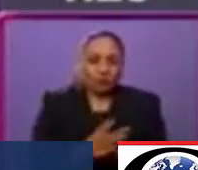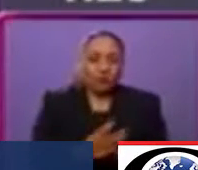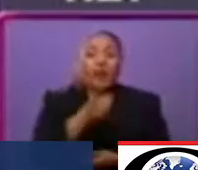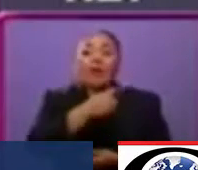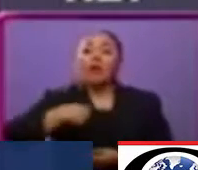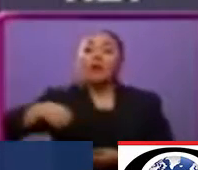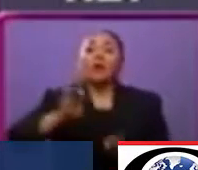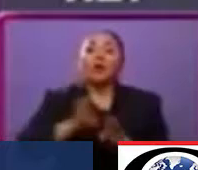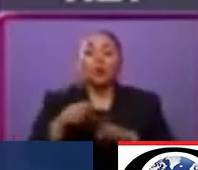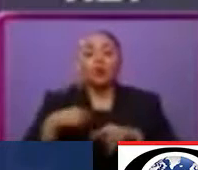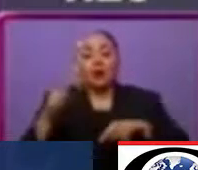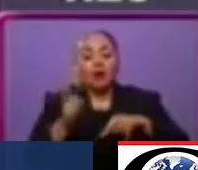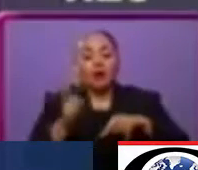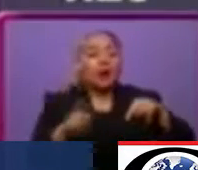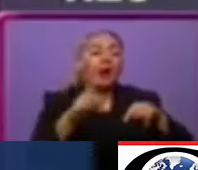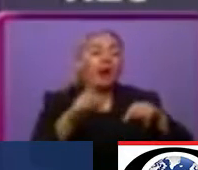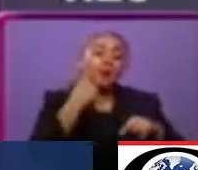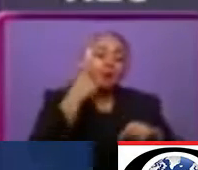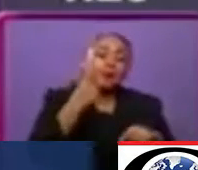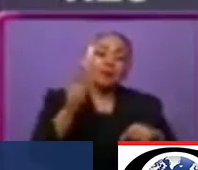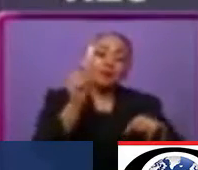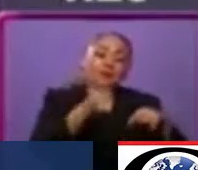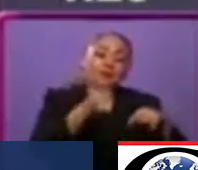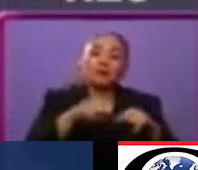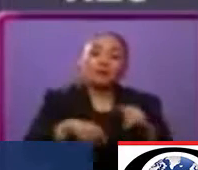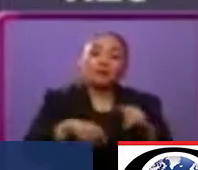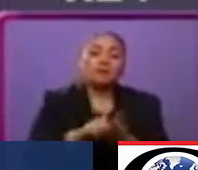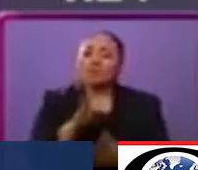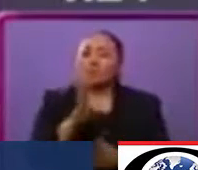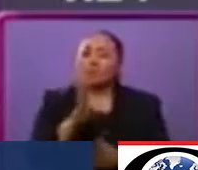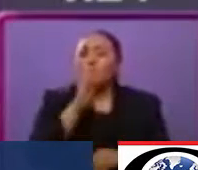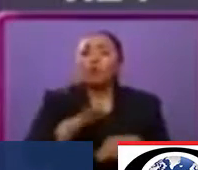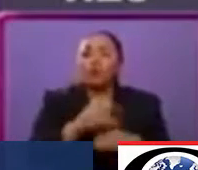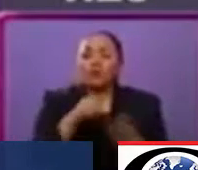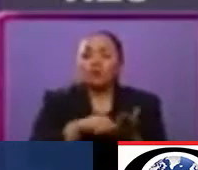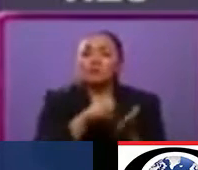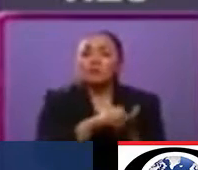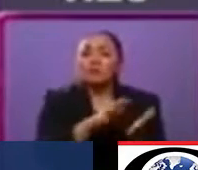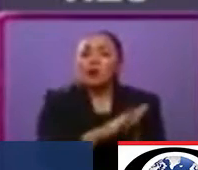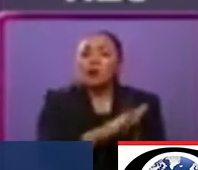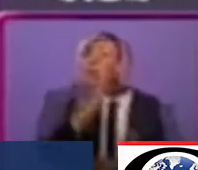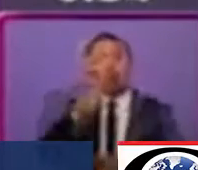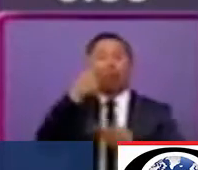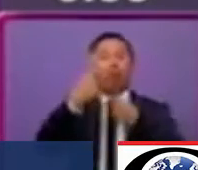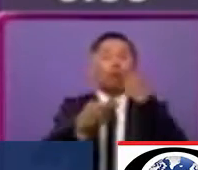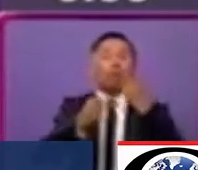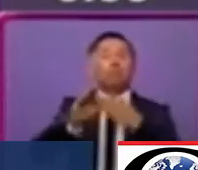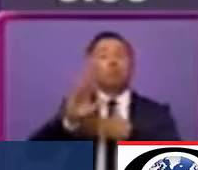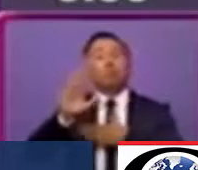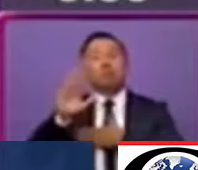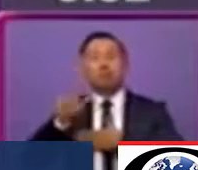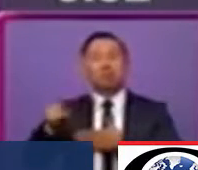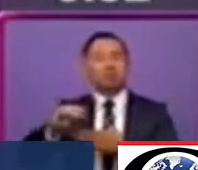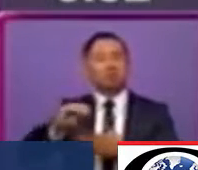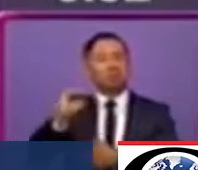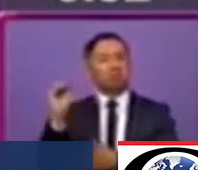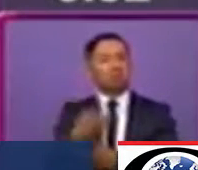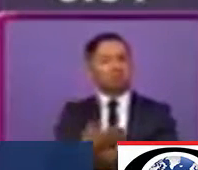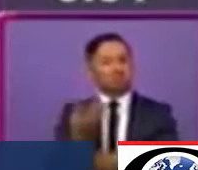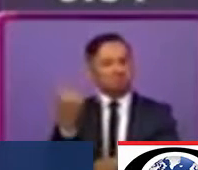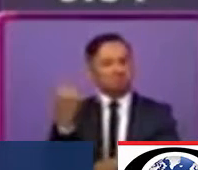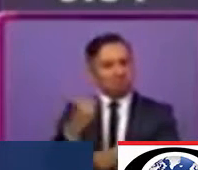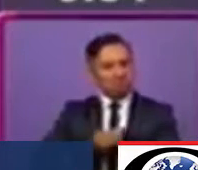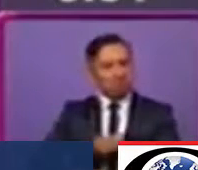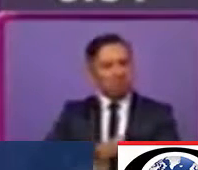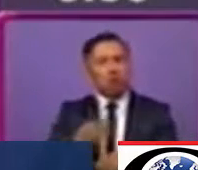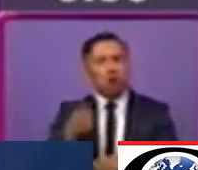sus trabajadores, a sus empleados. 200, pero dice ella, ¿no? Ella, a 200 aproximadamente, dice